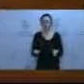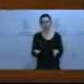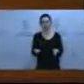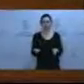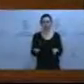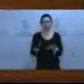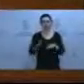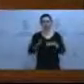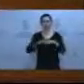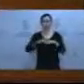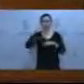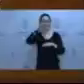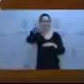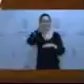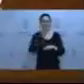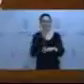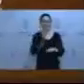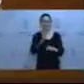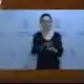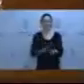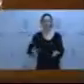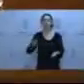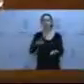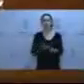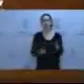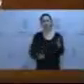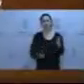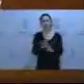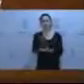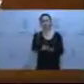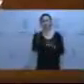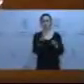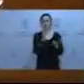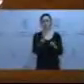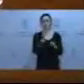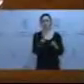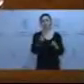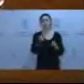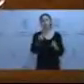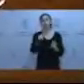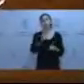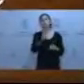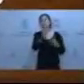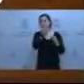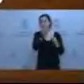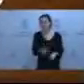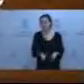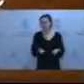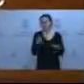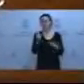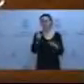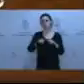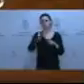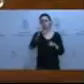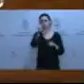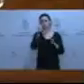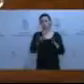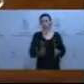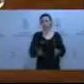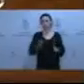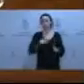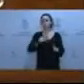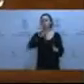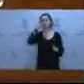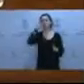por lo menos escuchar las sesiones de control. Y déjeme que le diga finalmente una cosa, señor Fernández, porque me gustaría